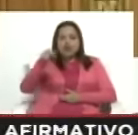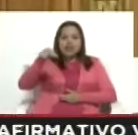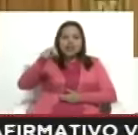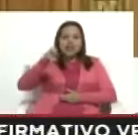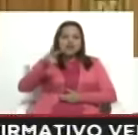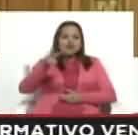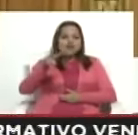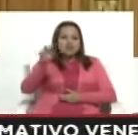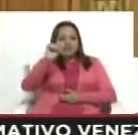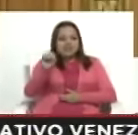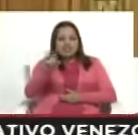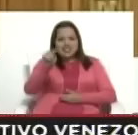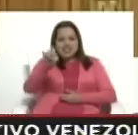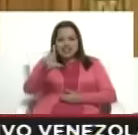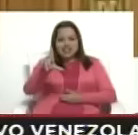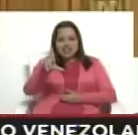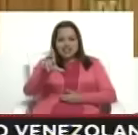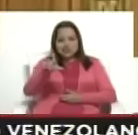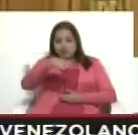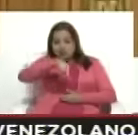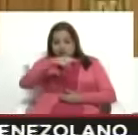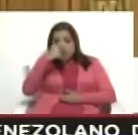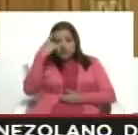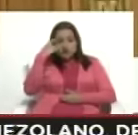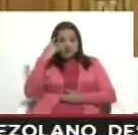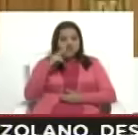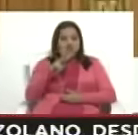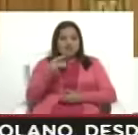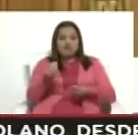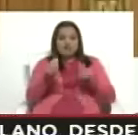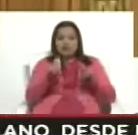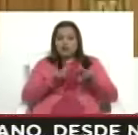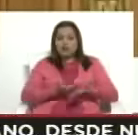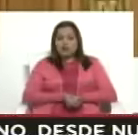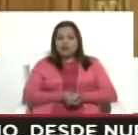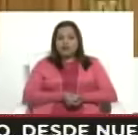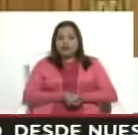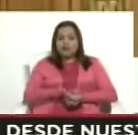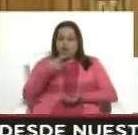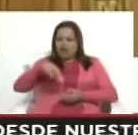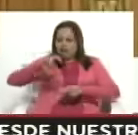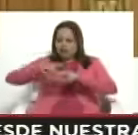Para que ustedes vean cómo es la vida. Otto Neustadt iba ahí.